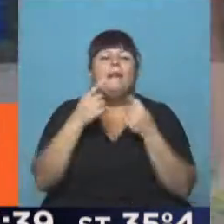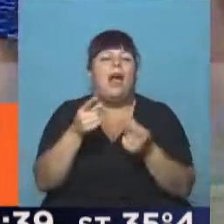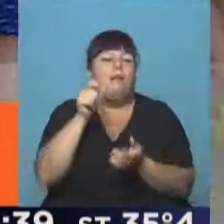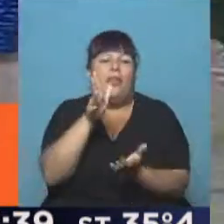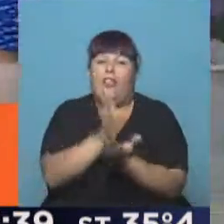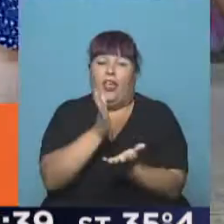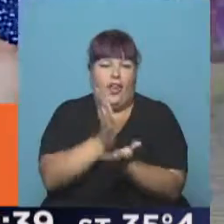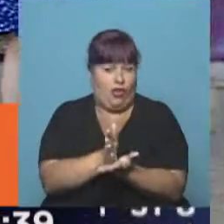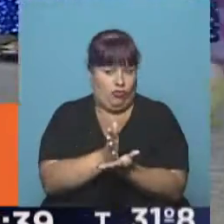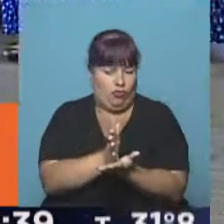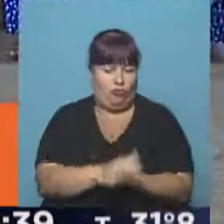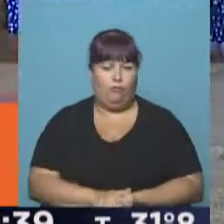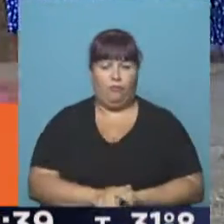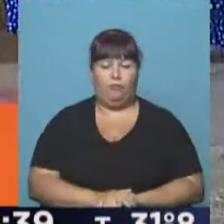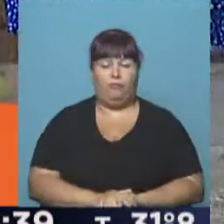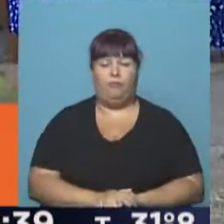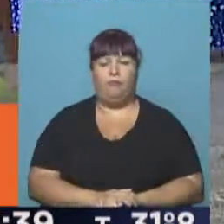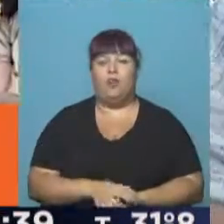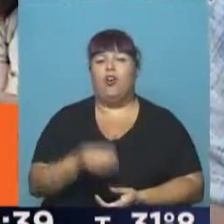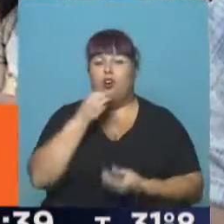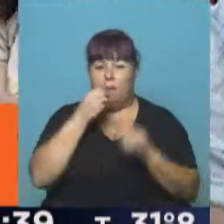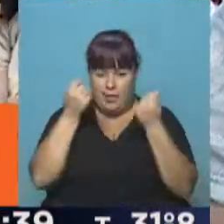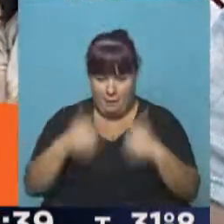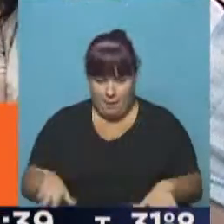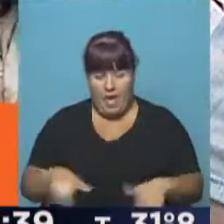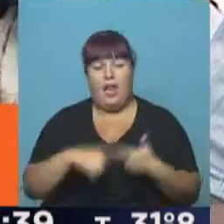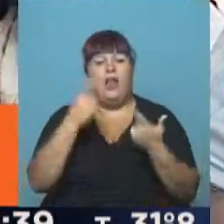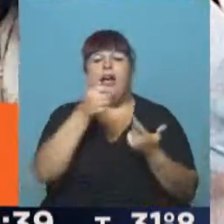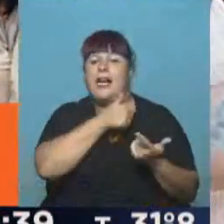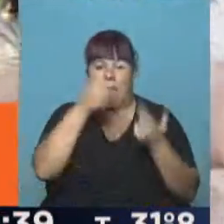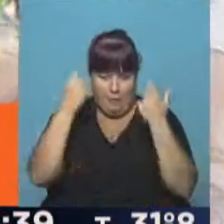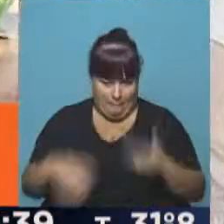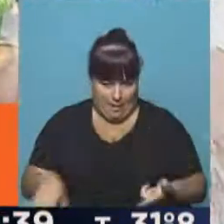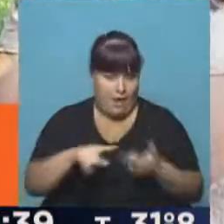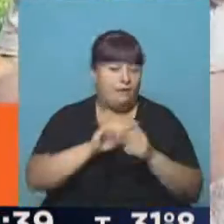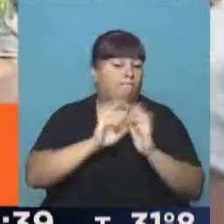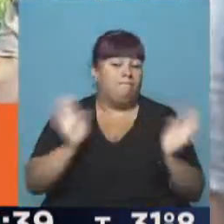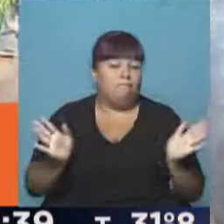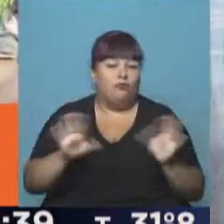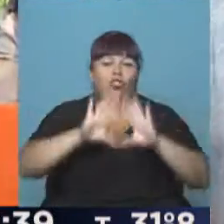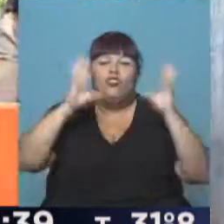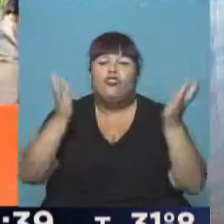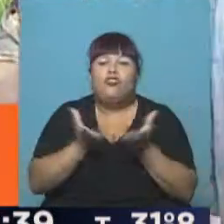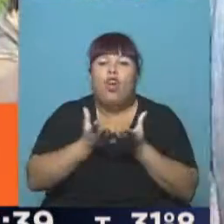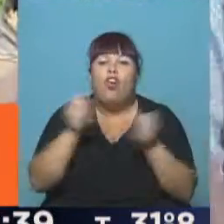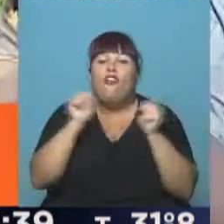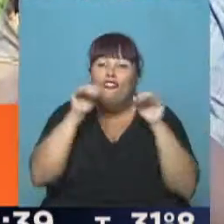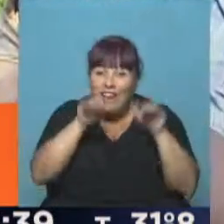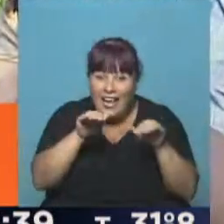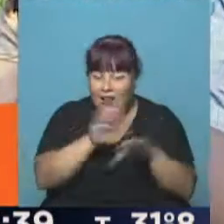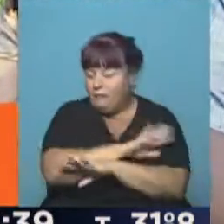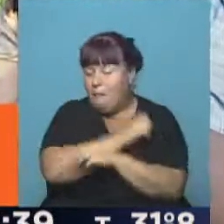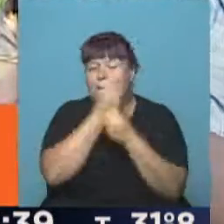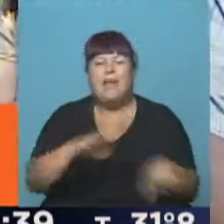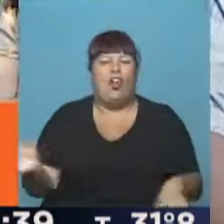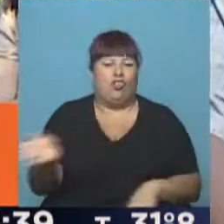sus derechos. Hemos perdido alimentos, hemos perdido medicamentos. Bueno, todo lo que lleva refrigeración se